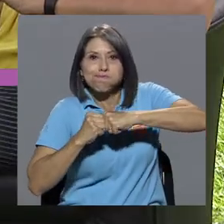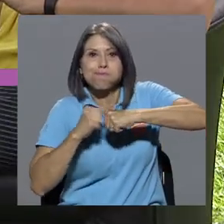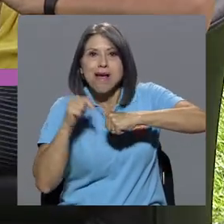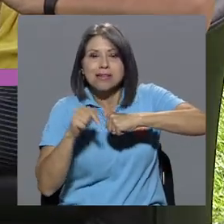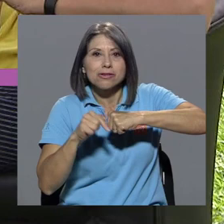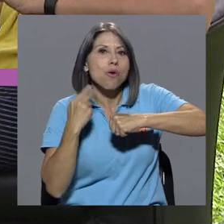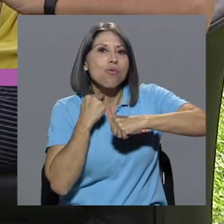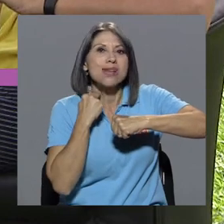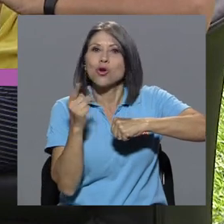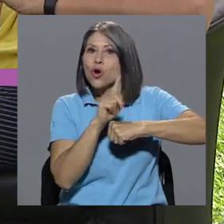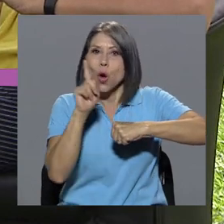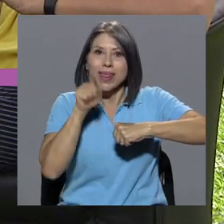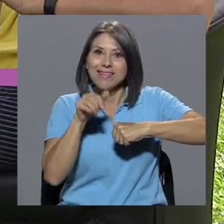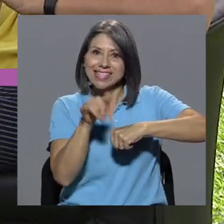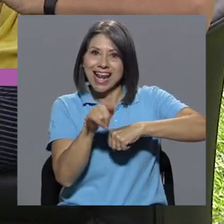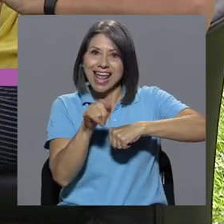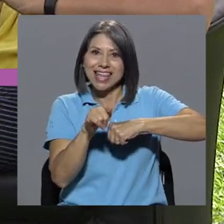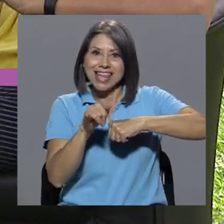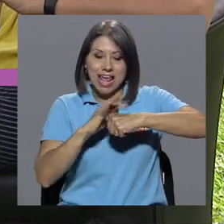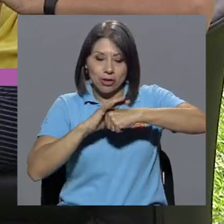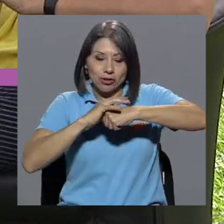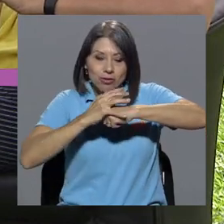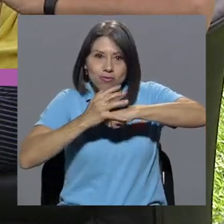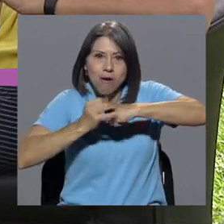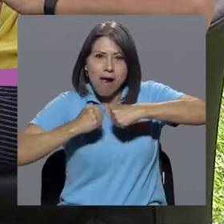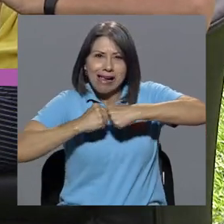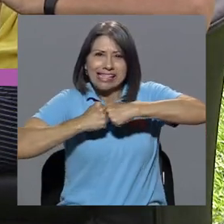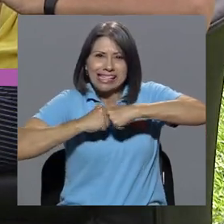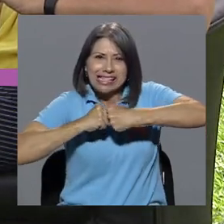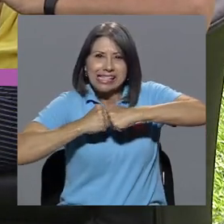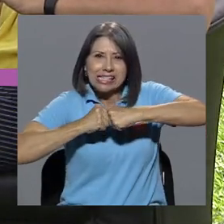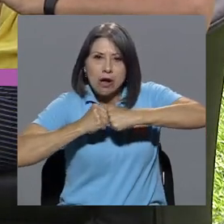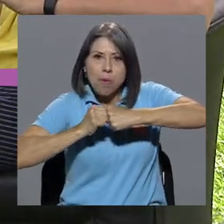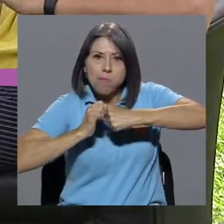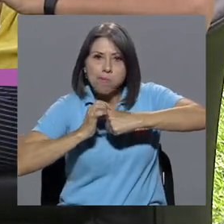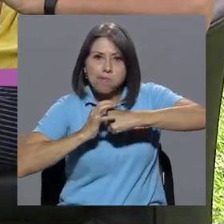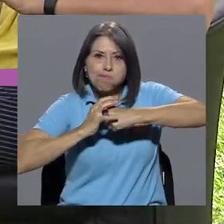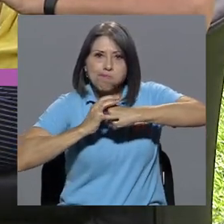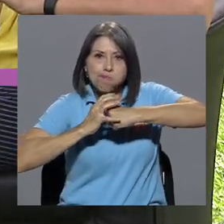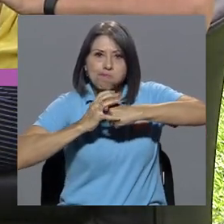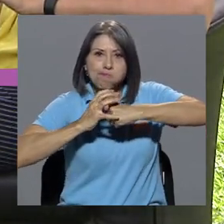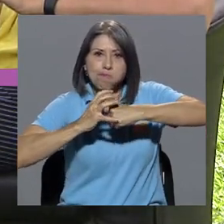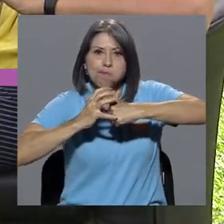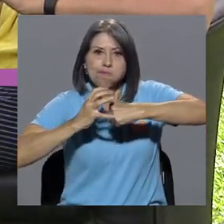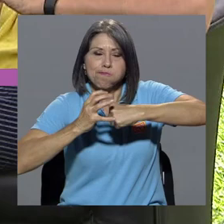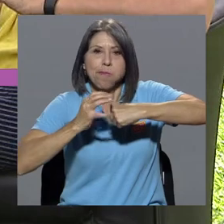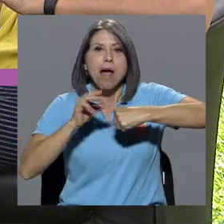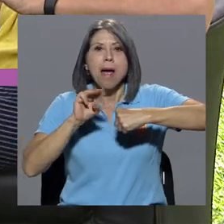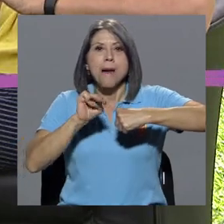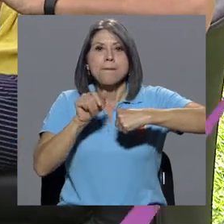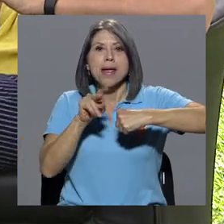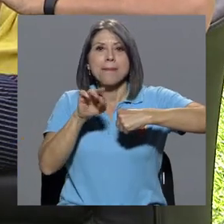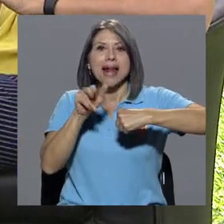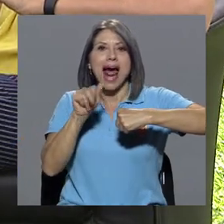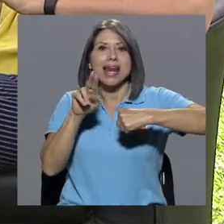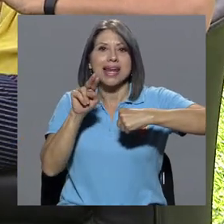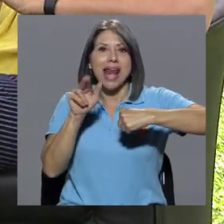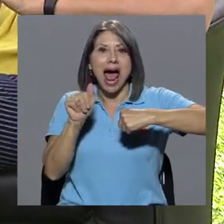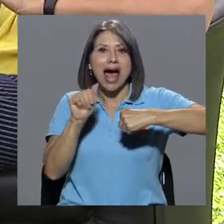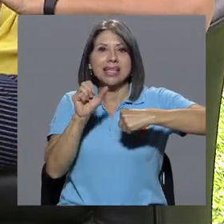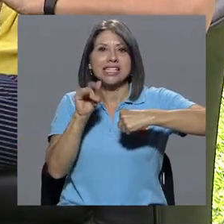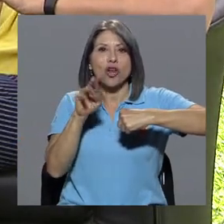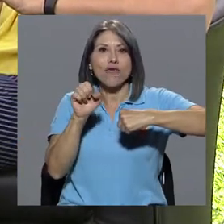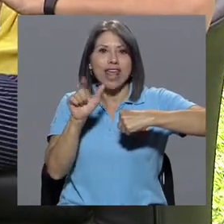ahí. Entonces van lesionando lo que hay alrededor y va ocasionando un proceso inflamatorio a nivel de la membrana sinovial, ¿verdad?, por un